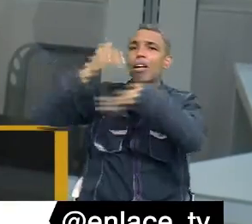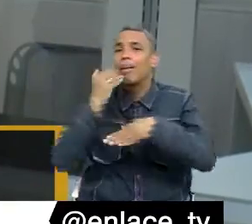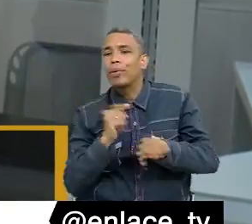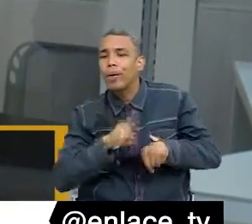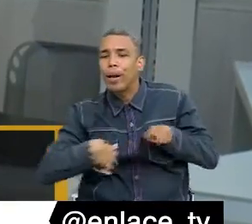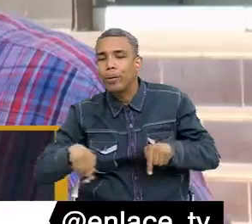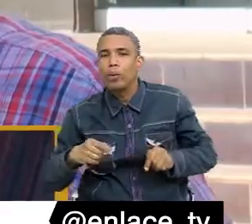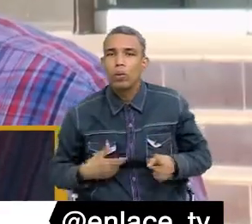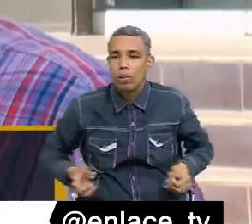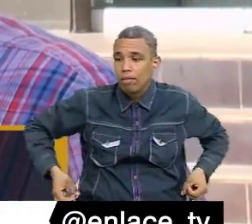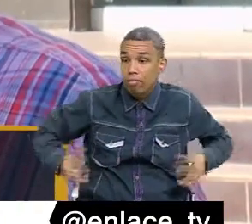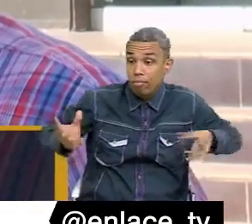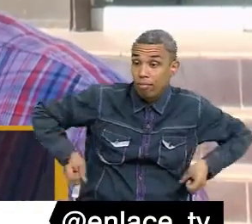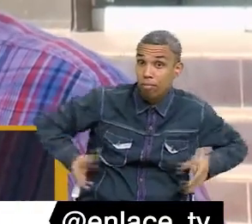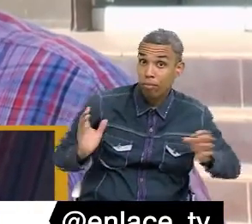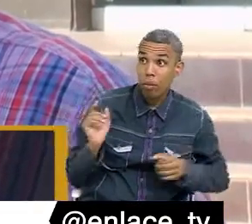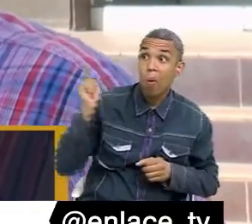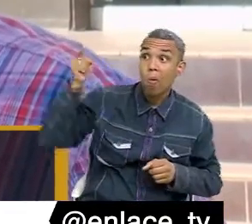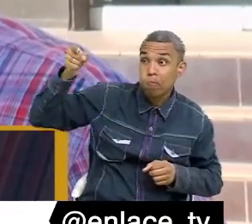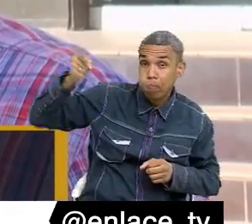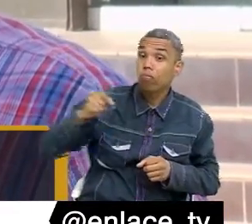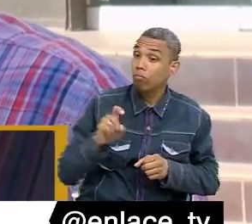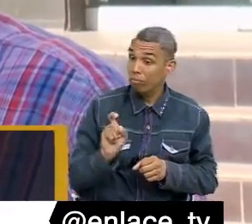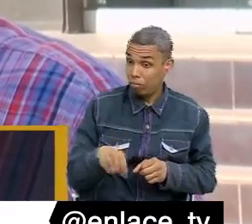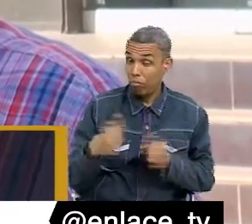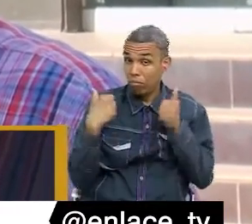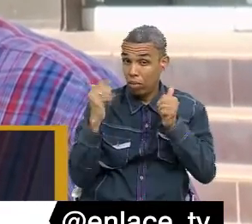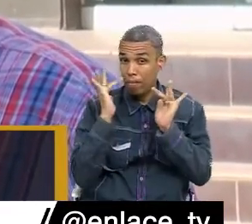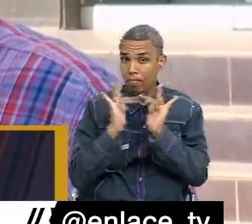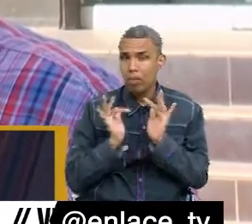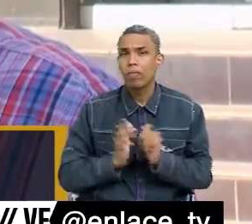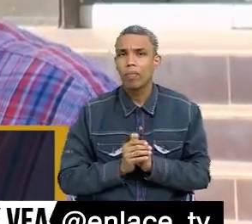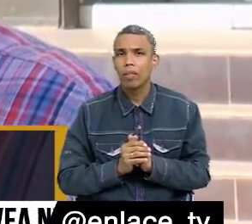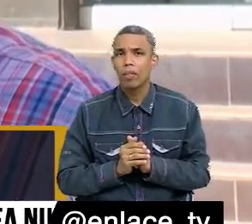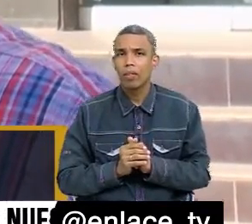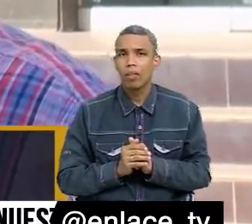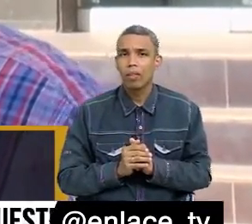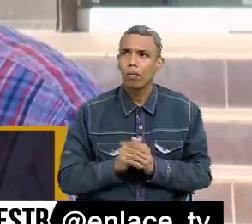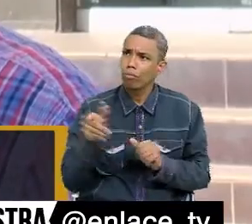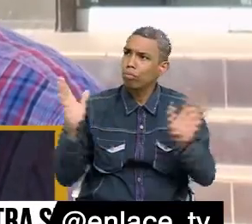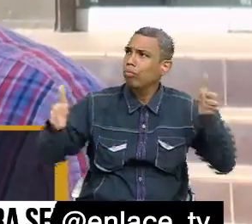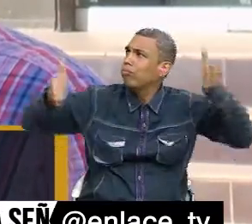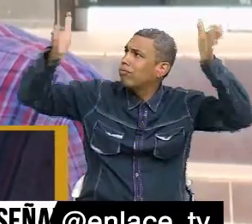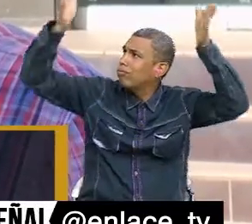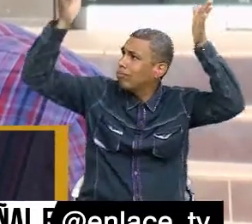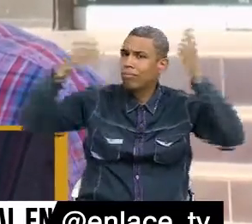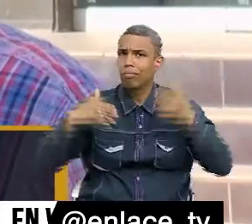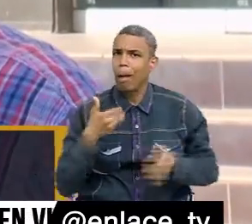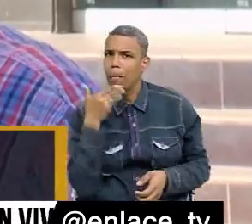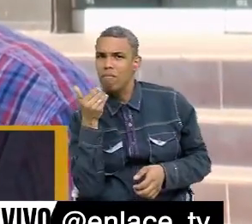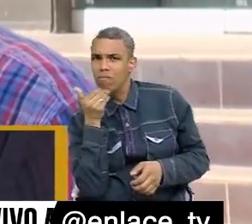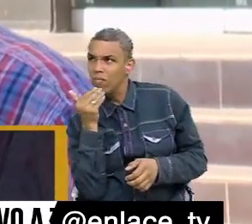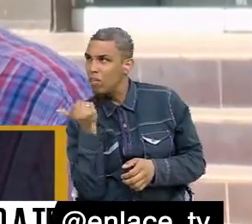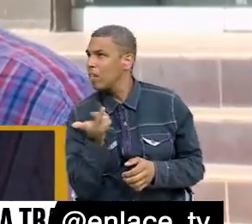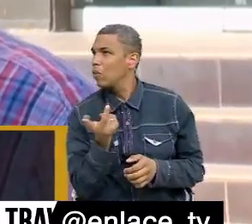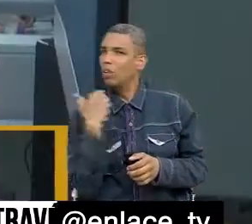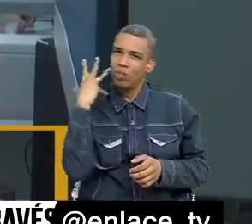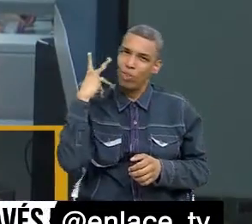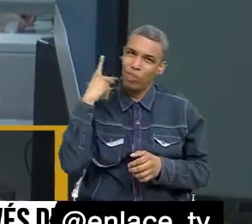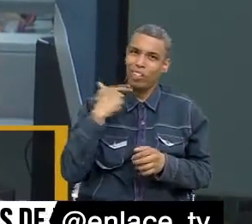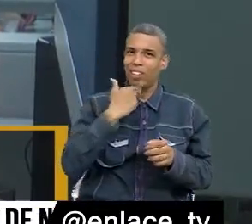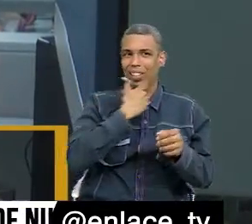funcionó Tipiel. Es un edificio nuevo que ofrece una pues mejor forma de desarrollo en el trabajo diario de nuestros